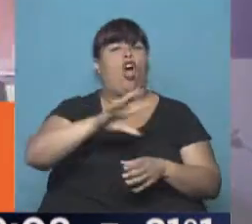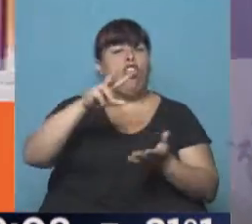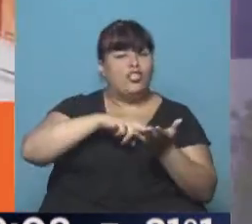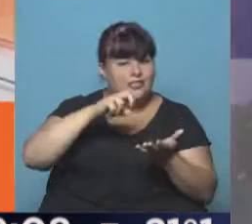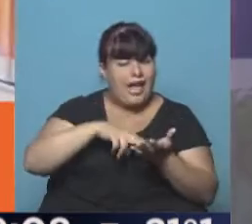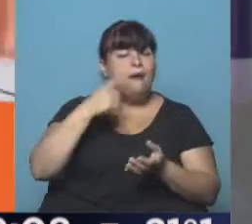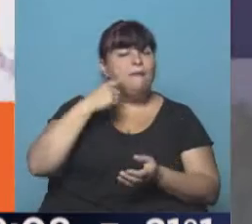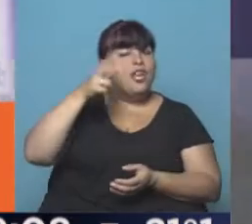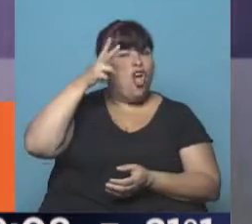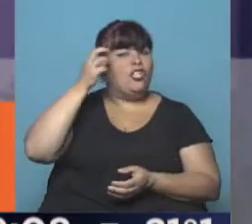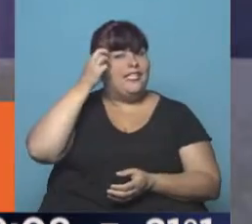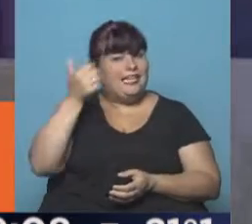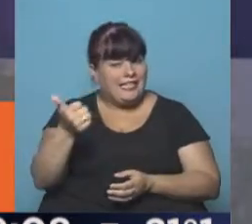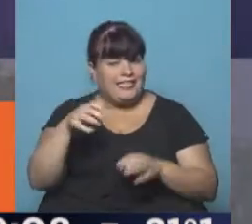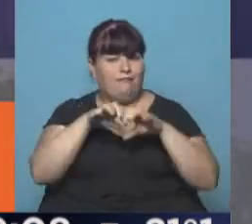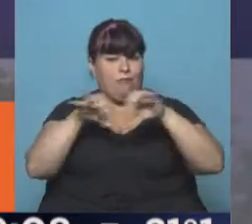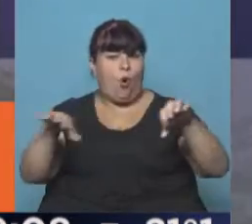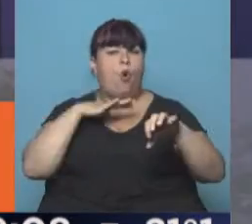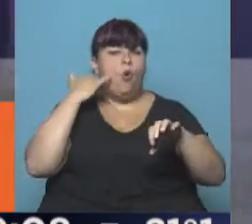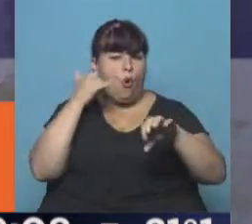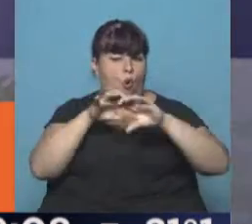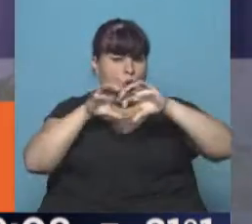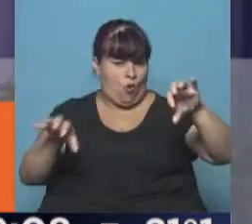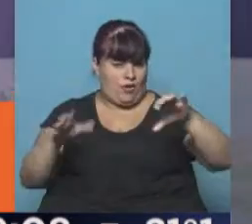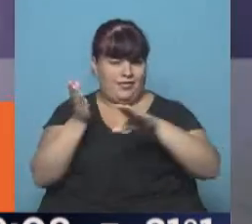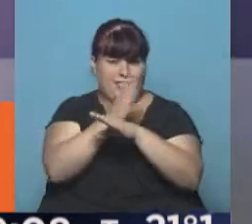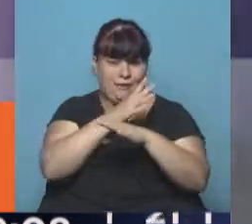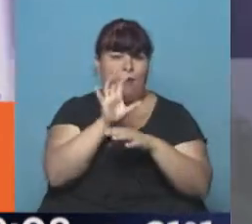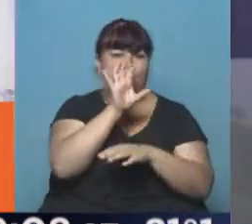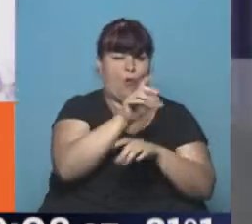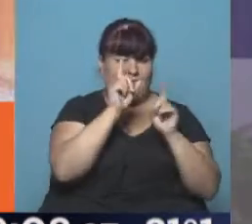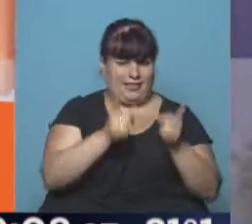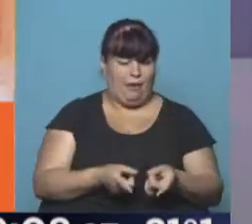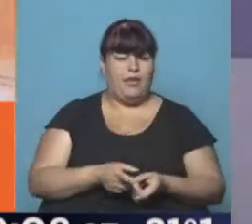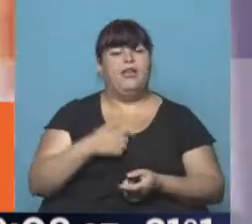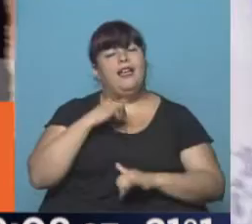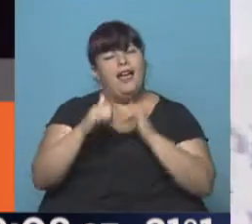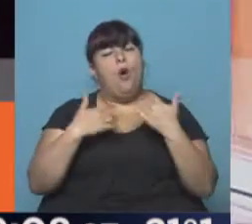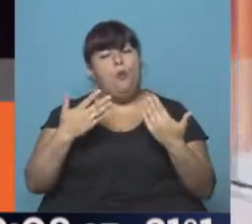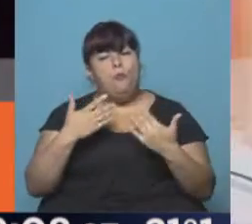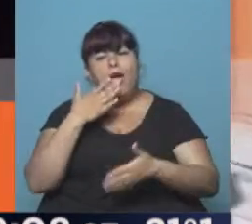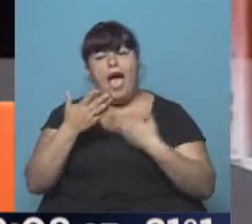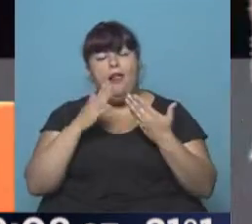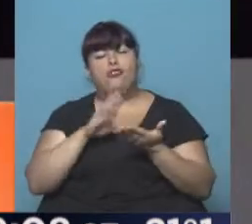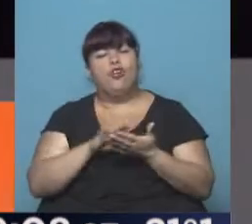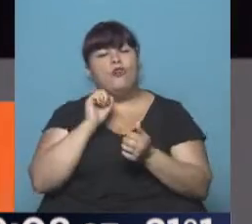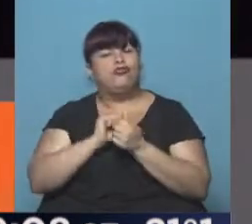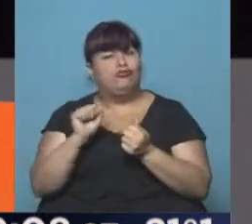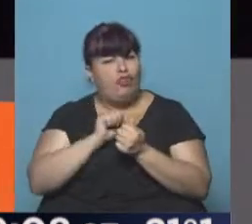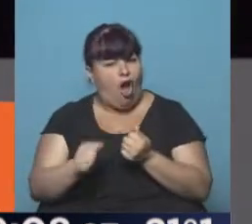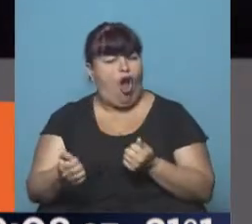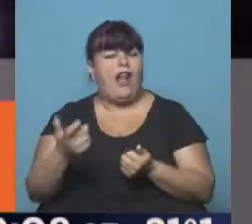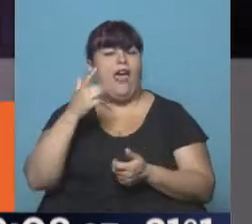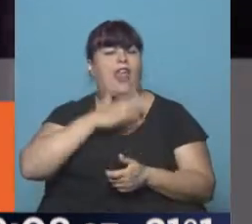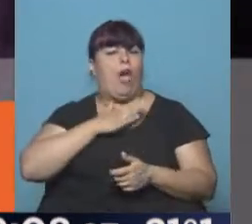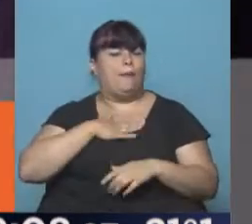desde 1836 Jujuy pasa a ser una provincia, ¿no? Hoy te decía que podíamos hablar de la historia de la